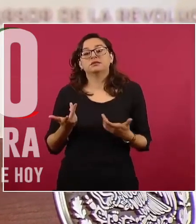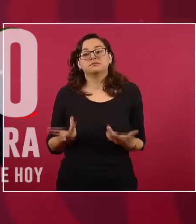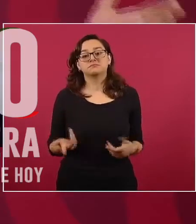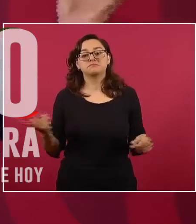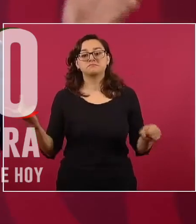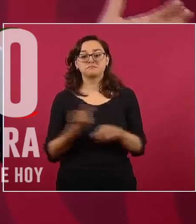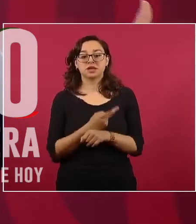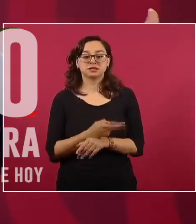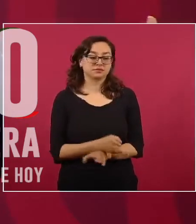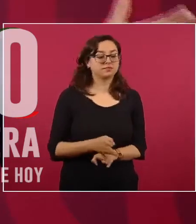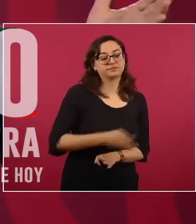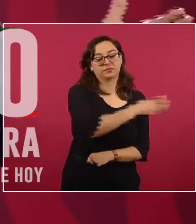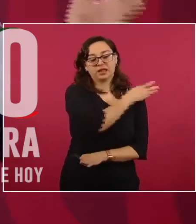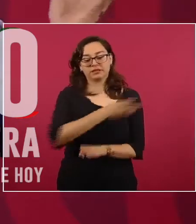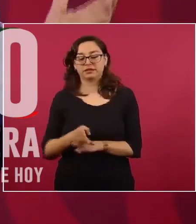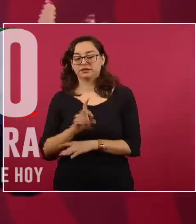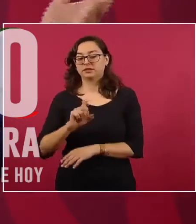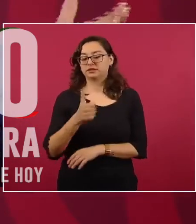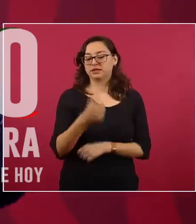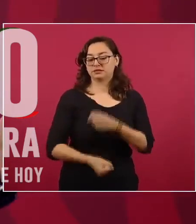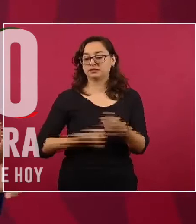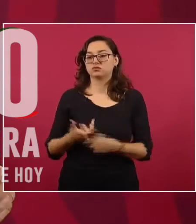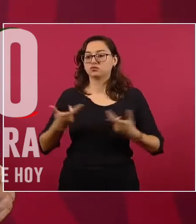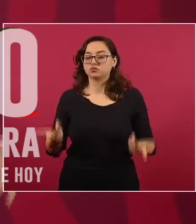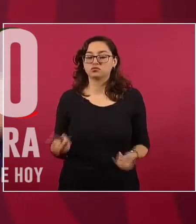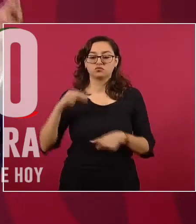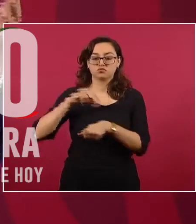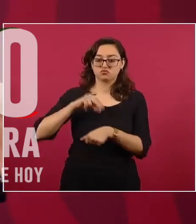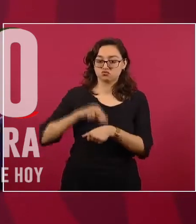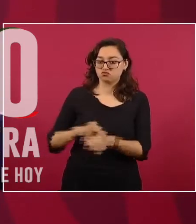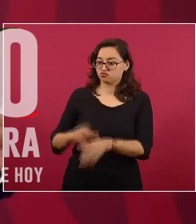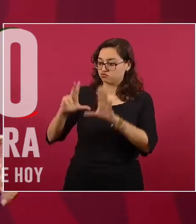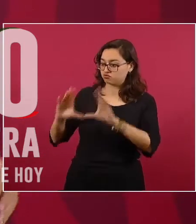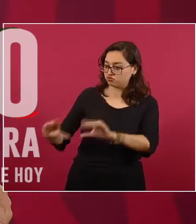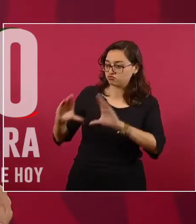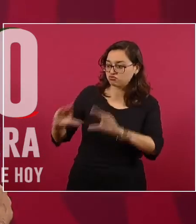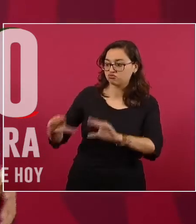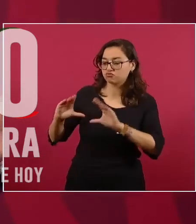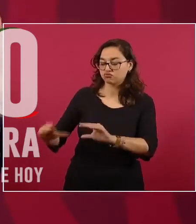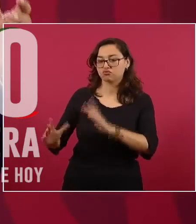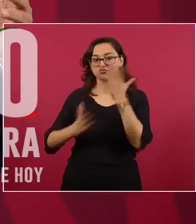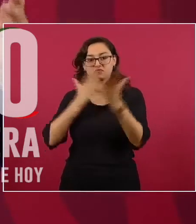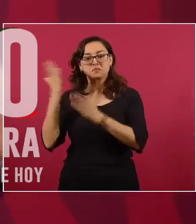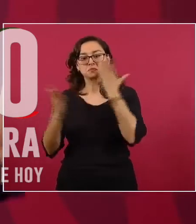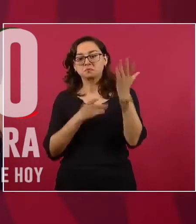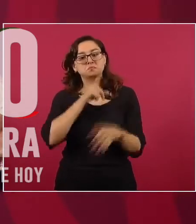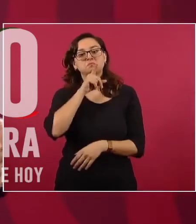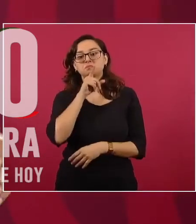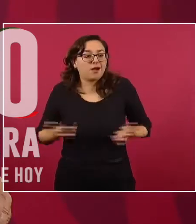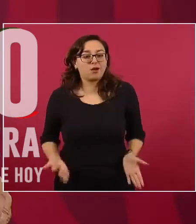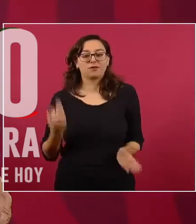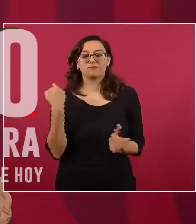este periodo se dejaron de formar médicos y ahora no tenemos los que